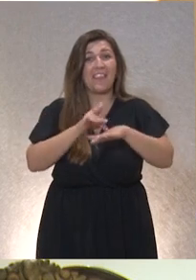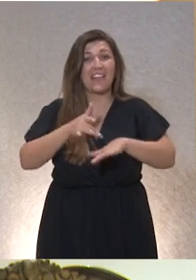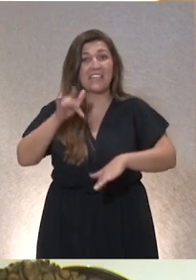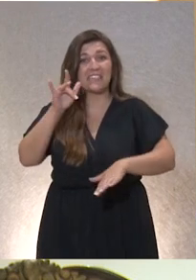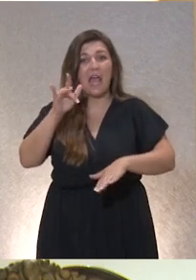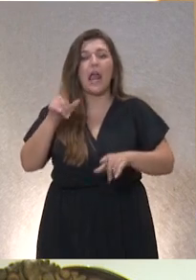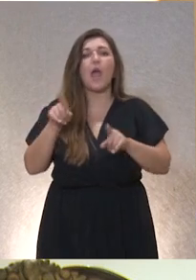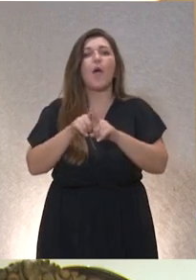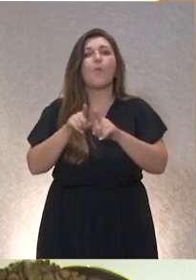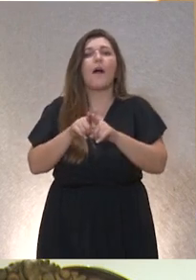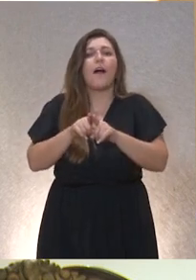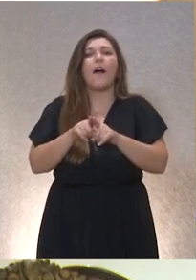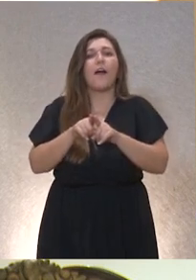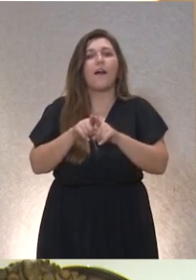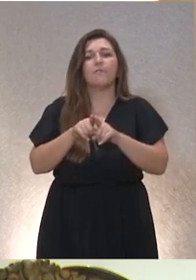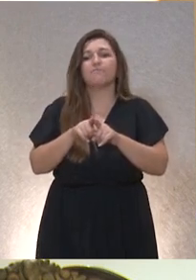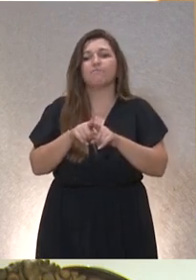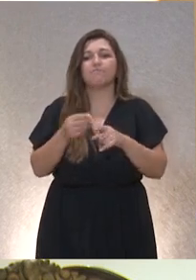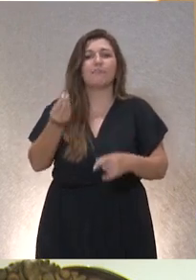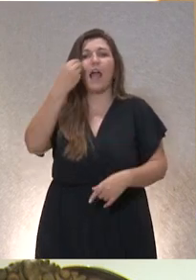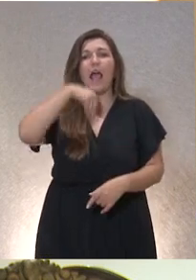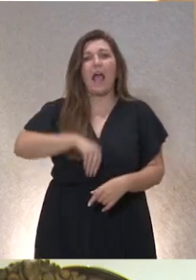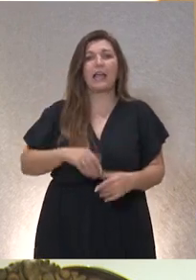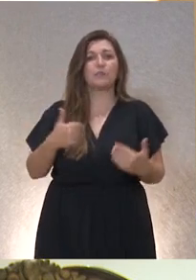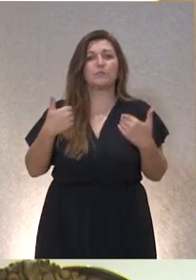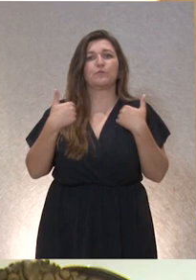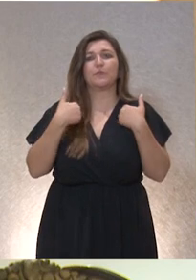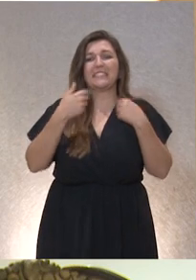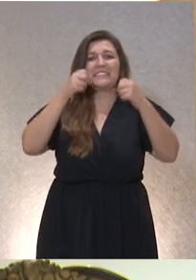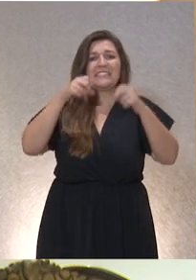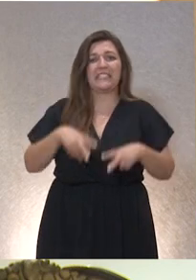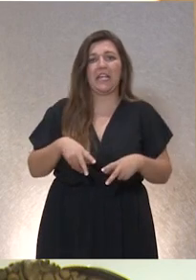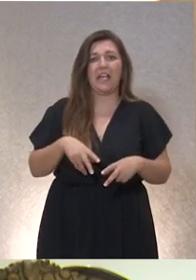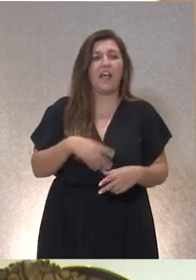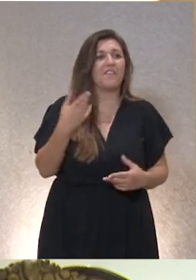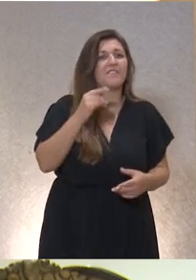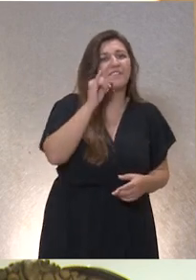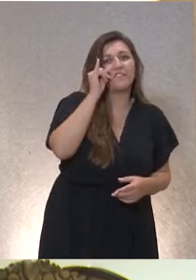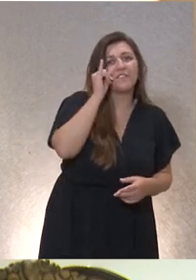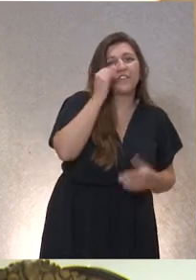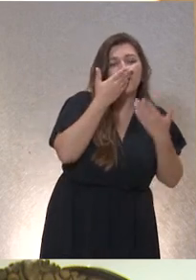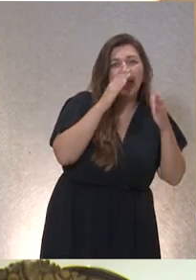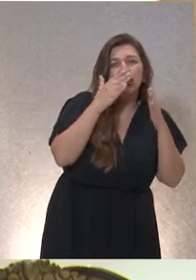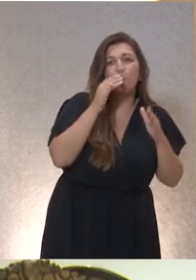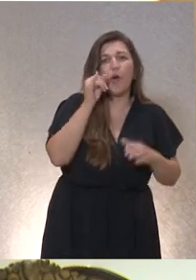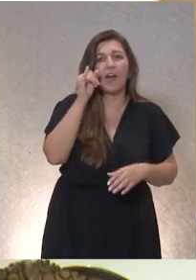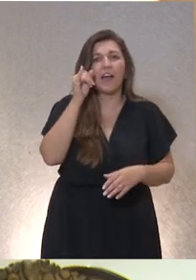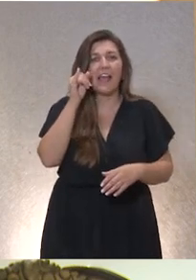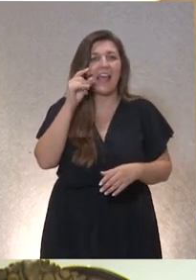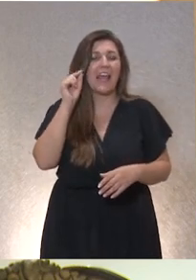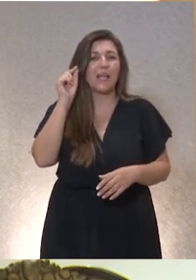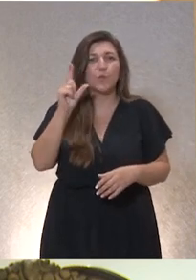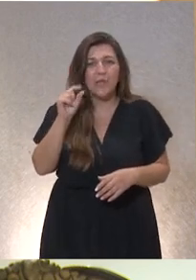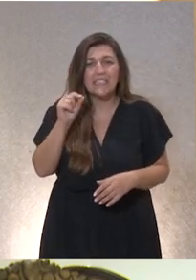responsabilidad por sus contenidos ni Facebook ni YouTube ni Twitter ni tiktok ni todos los